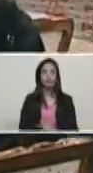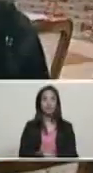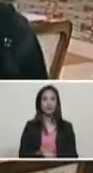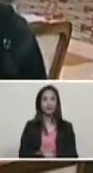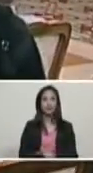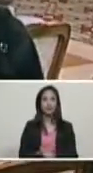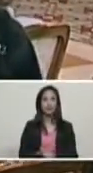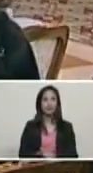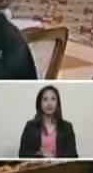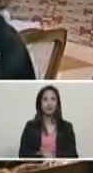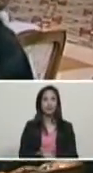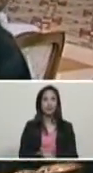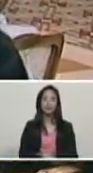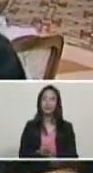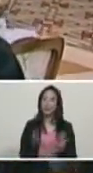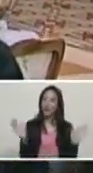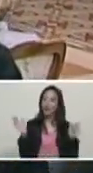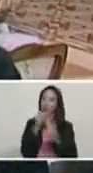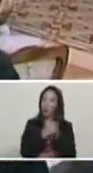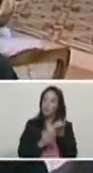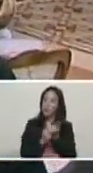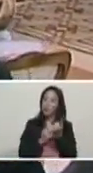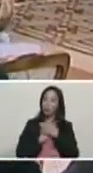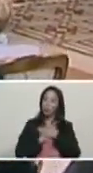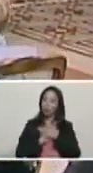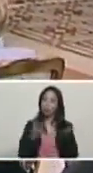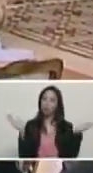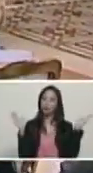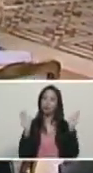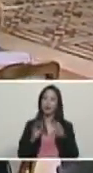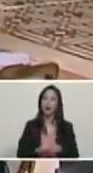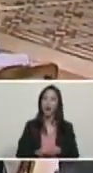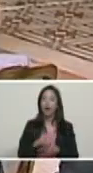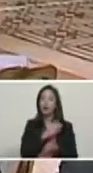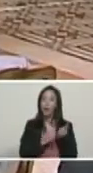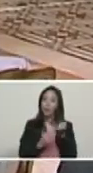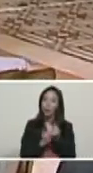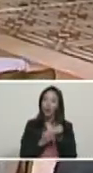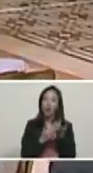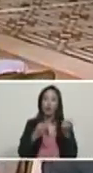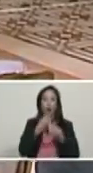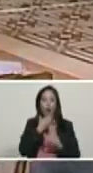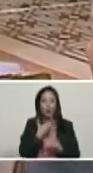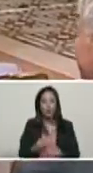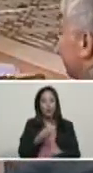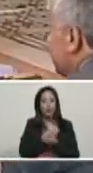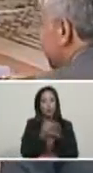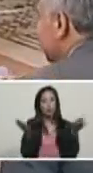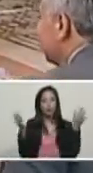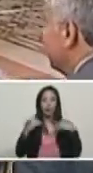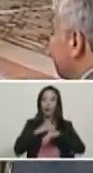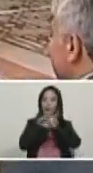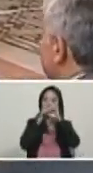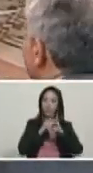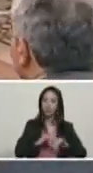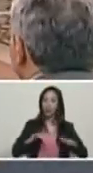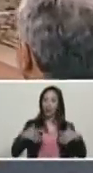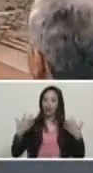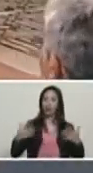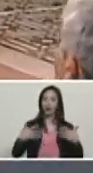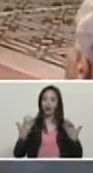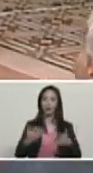El aporte que da San Nicolás Maduro a la Navidad venezolana, a su felicidad,